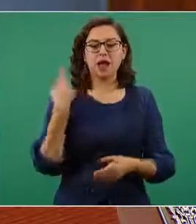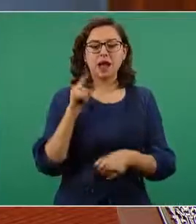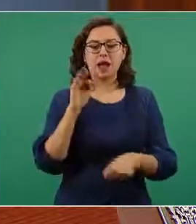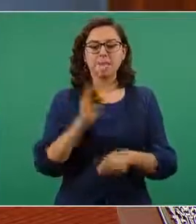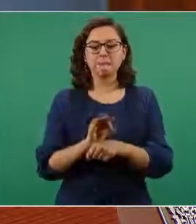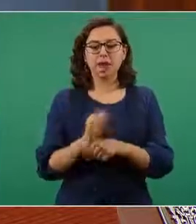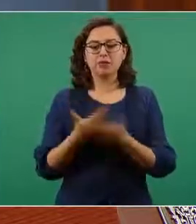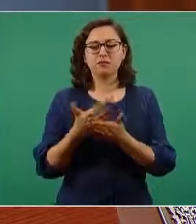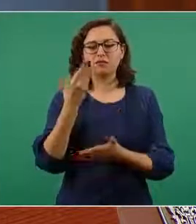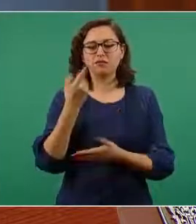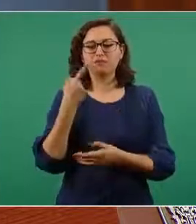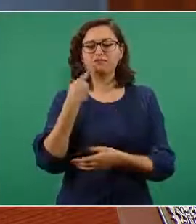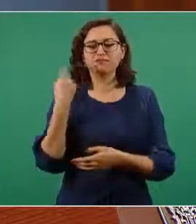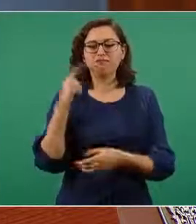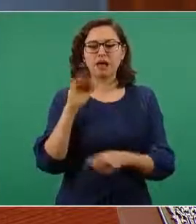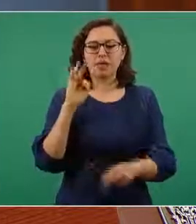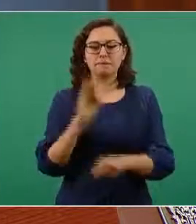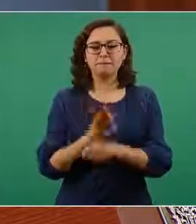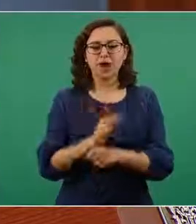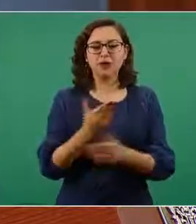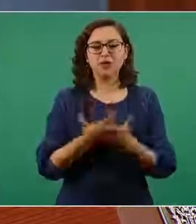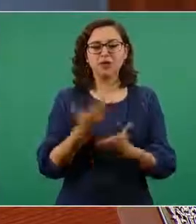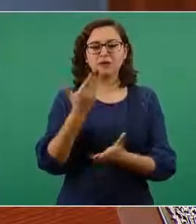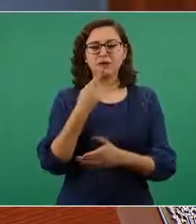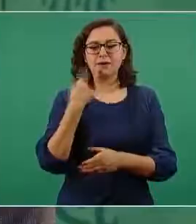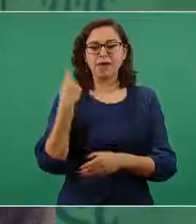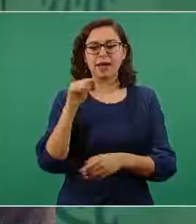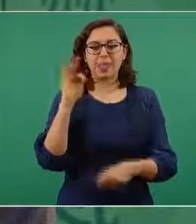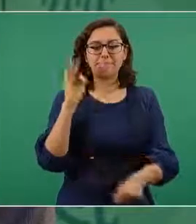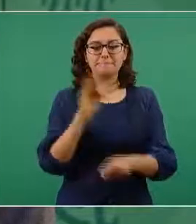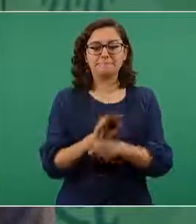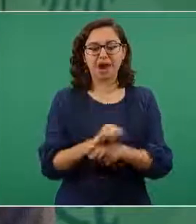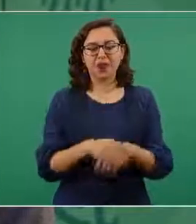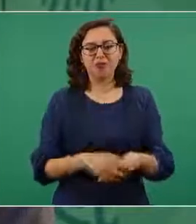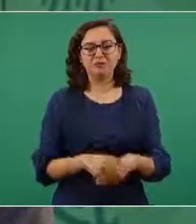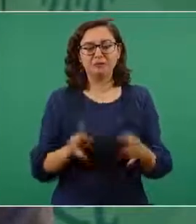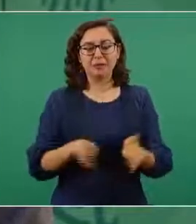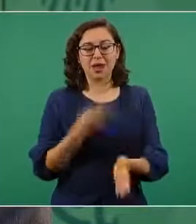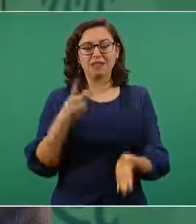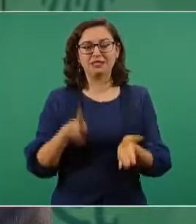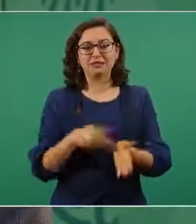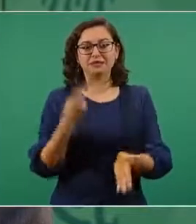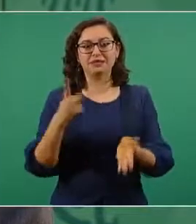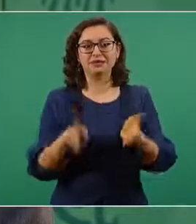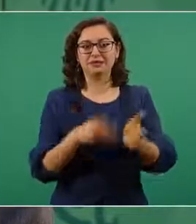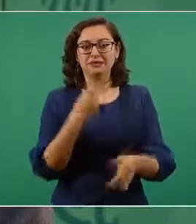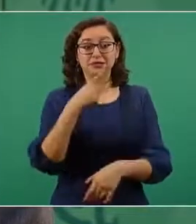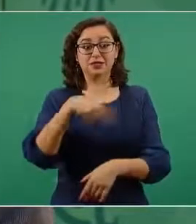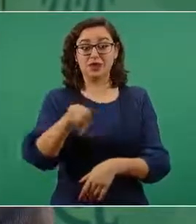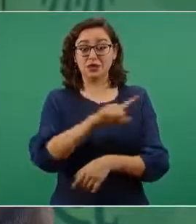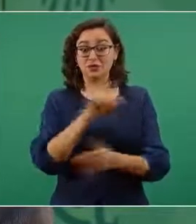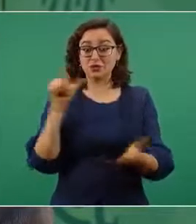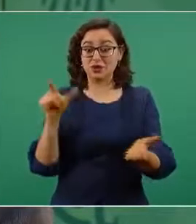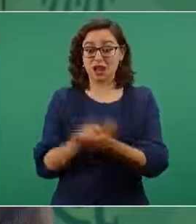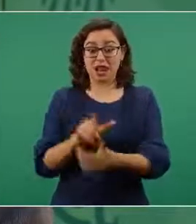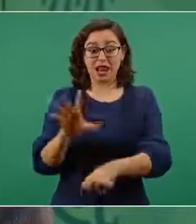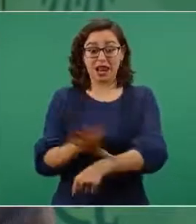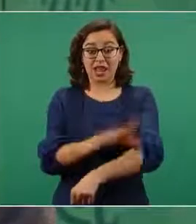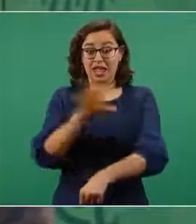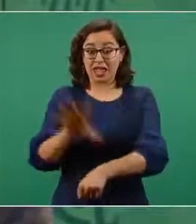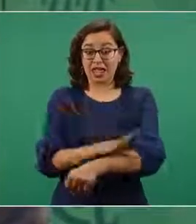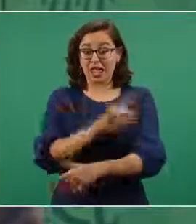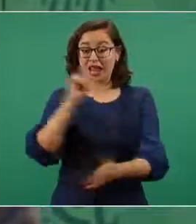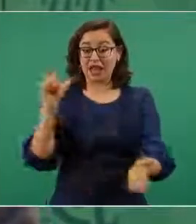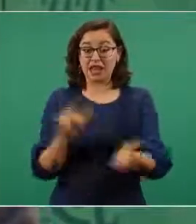en contra de la iniciativa de reforma eléctrica o de hidrocarburos